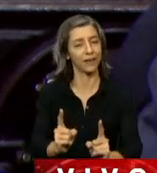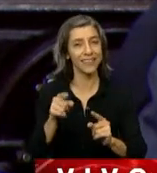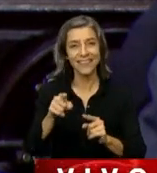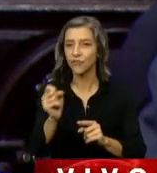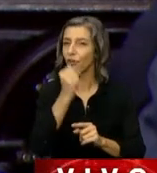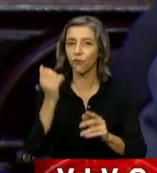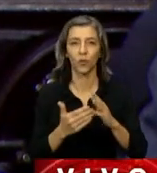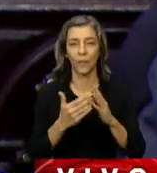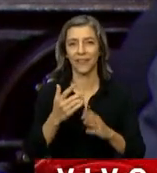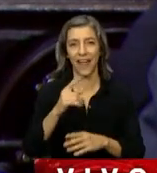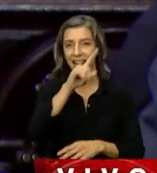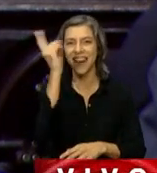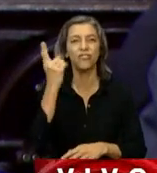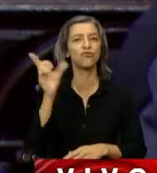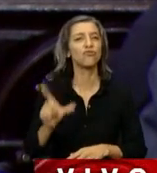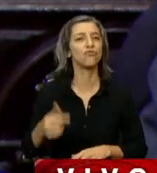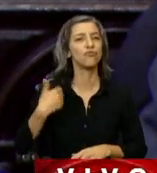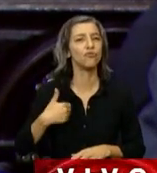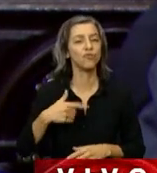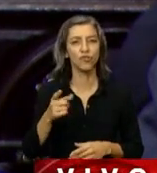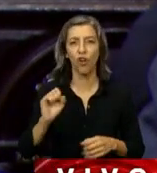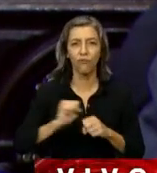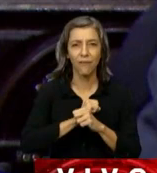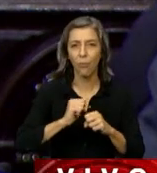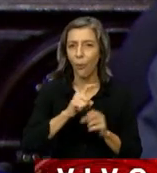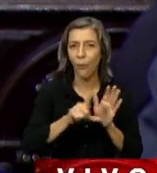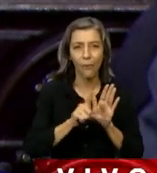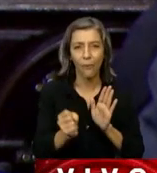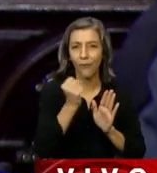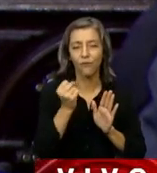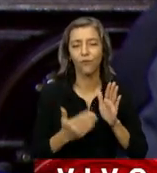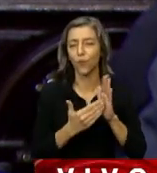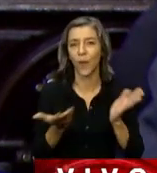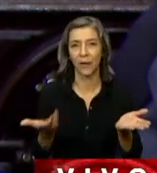Un apoyo nacional para que aprobemos esta ley.